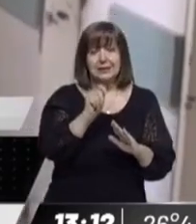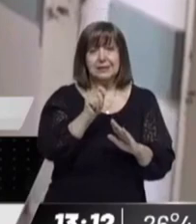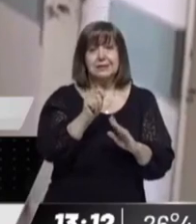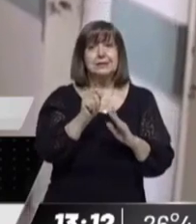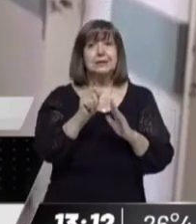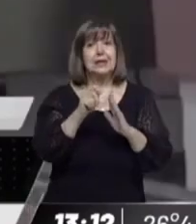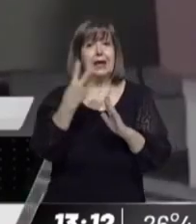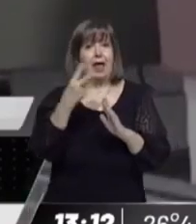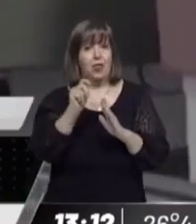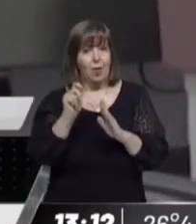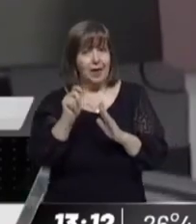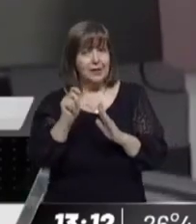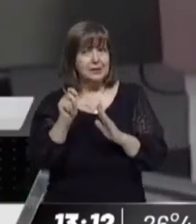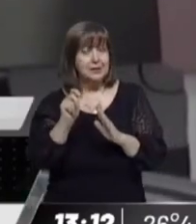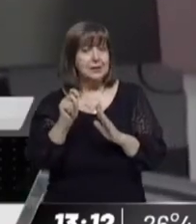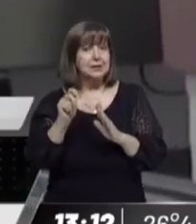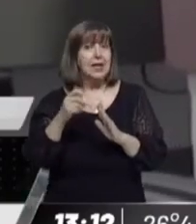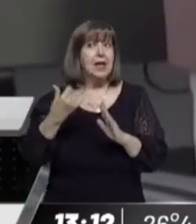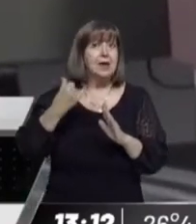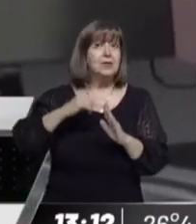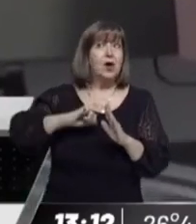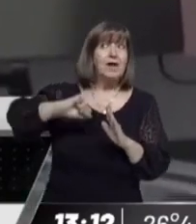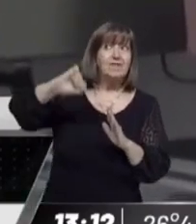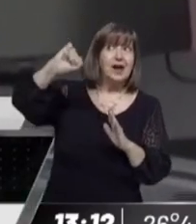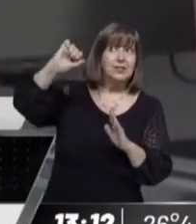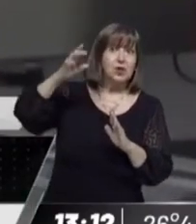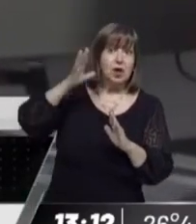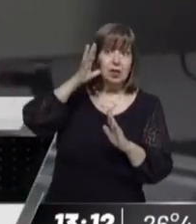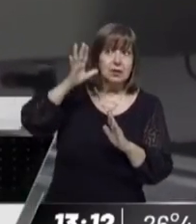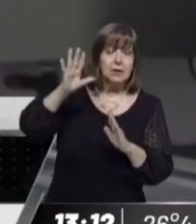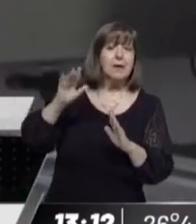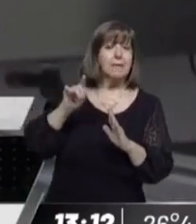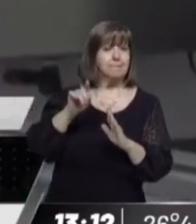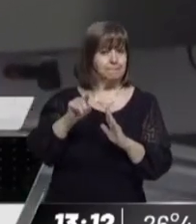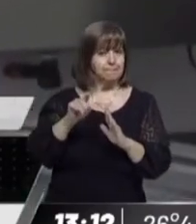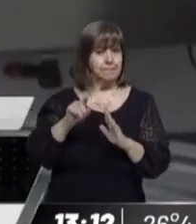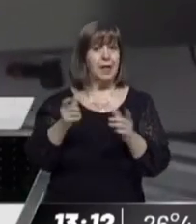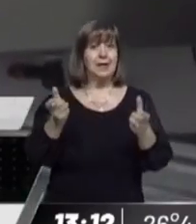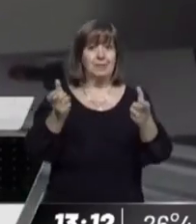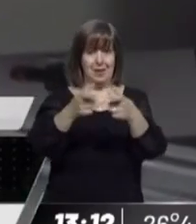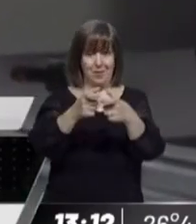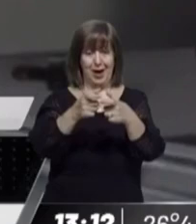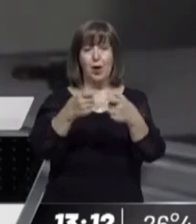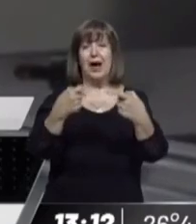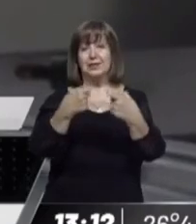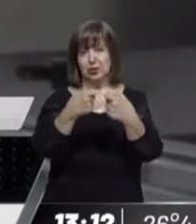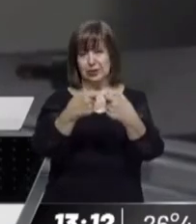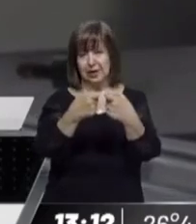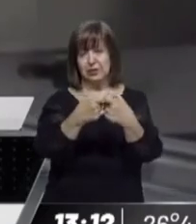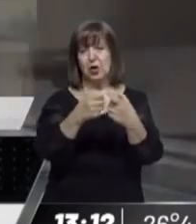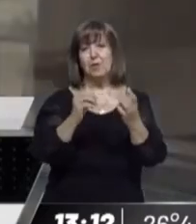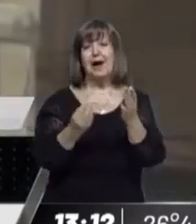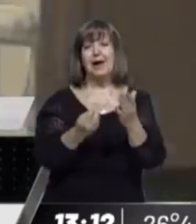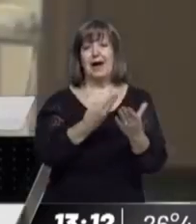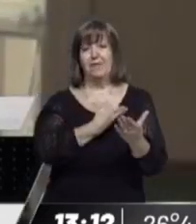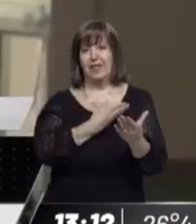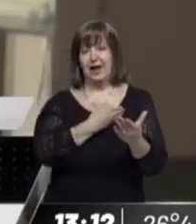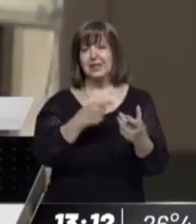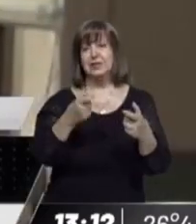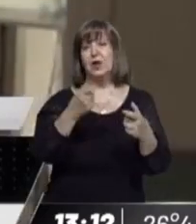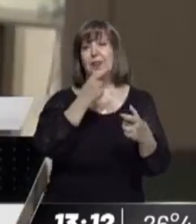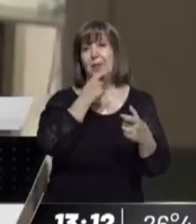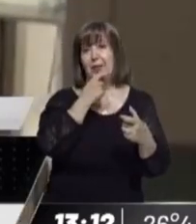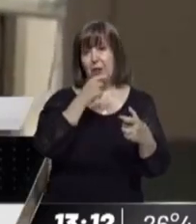en la medida que aumentaba mucho la inflación estas entidades conjuntamente con en este caso la federación médica de